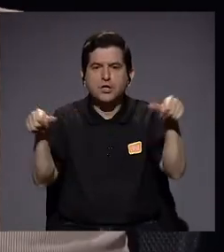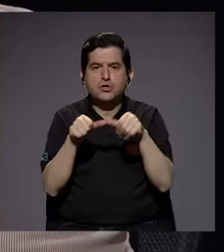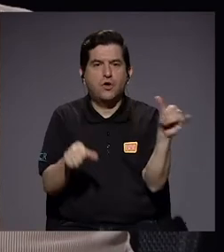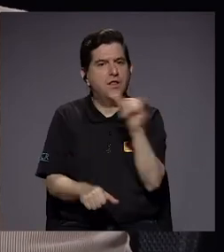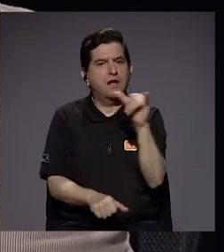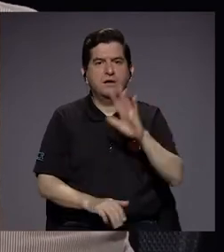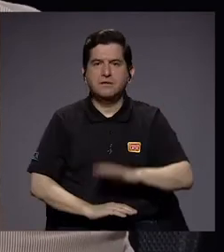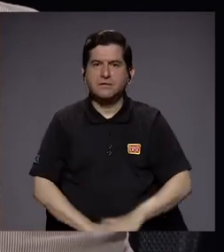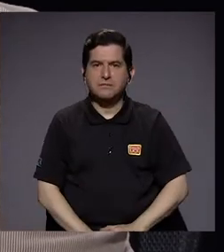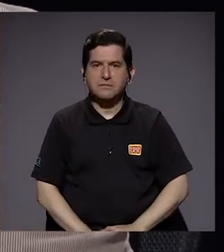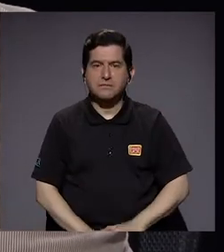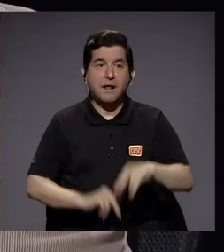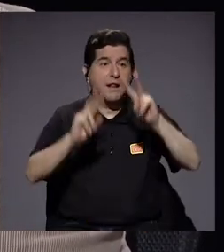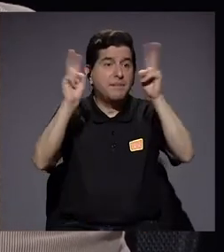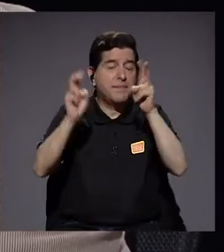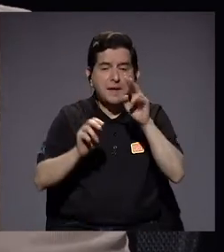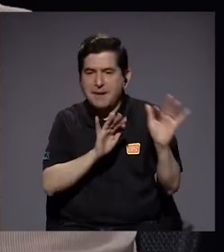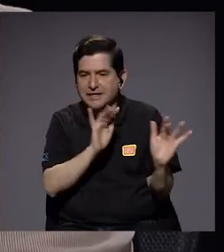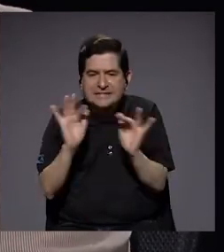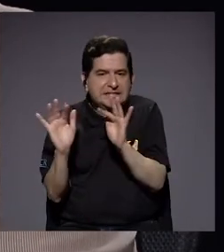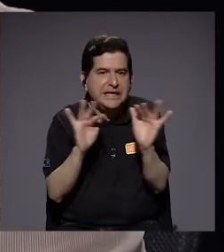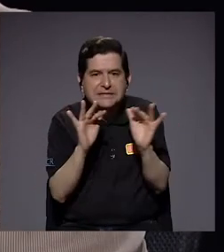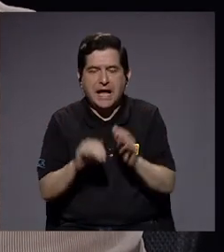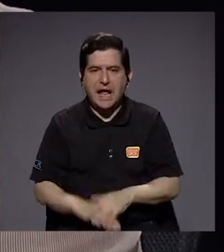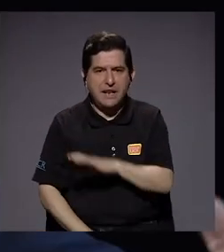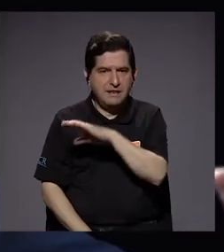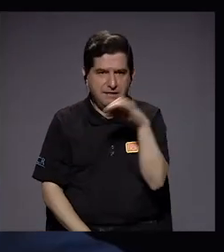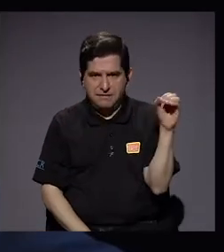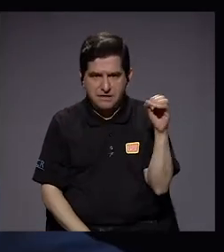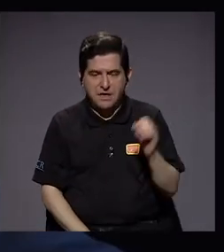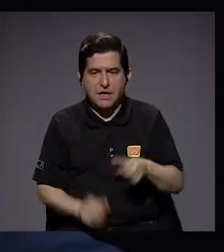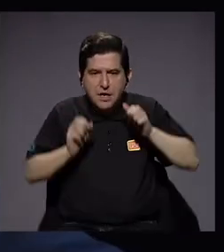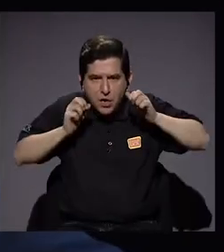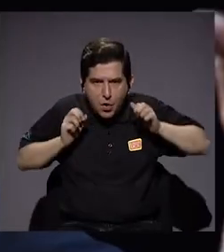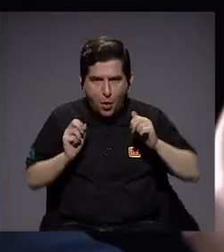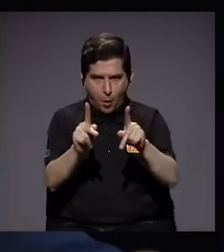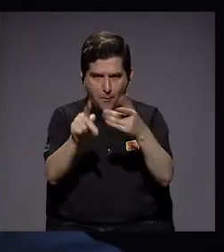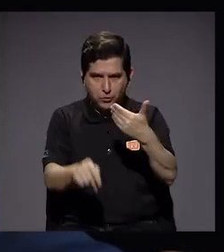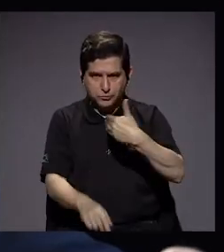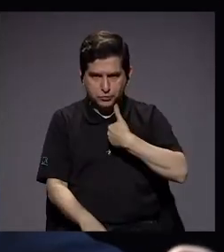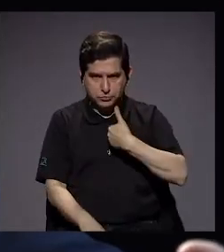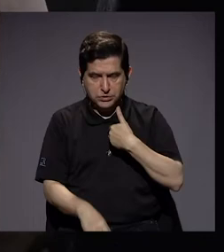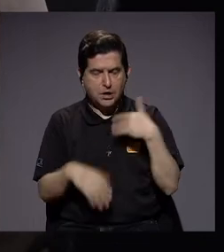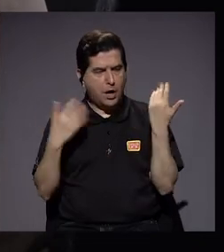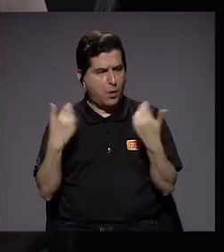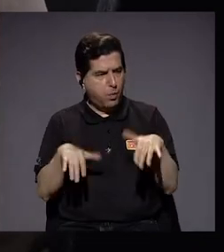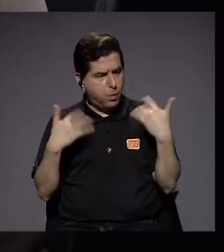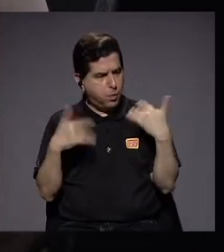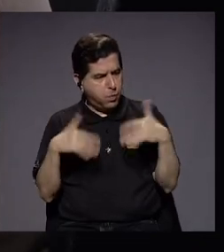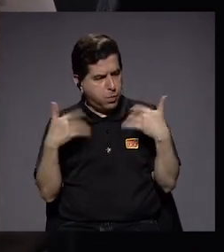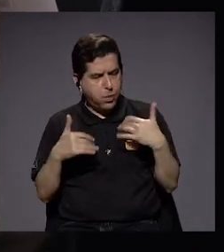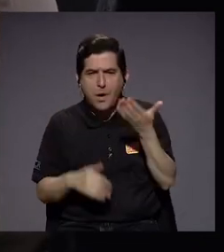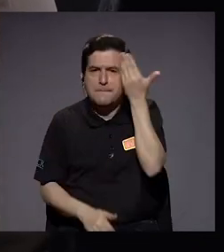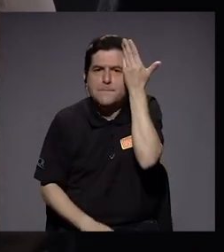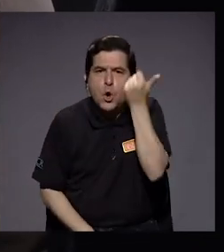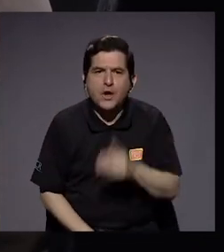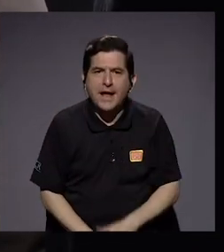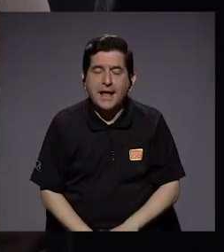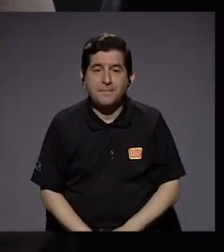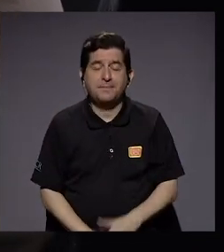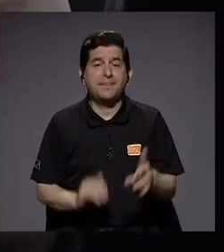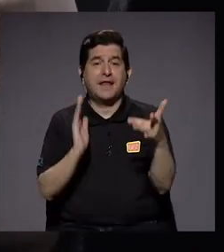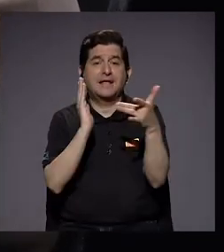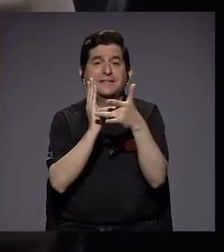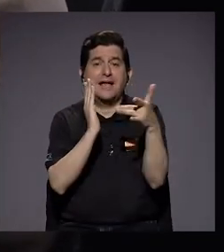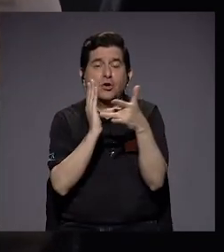todos los sectores también, el tema de la digitalización y de las oportunidades que hay son inmensas. ¿Por qué? Porque a final de cuentas